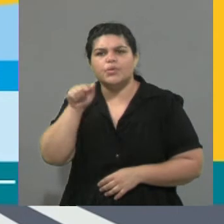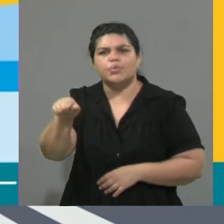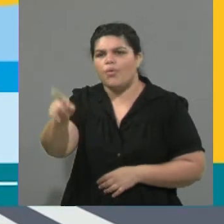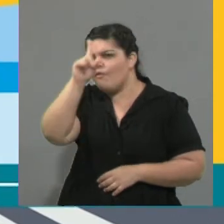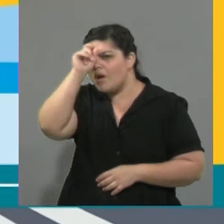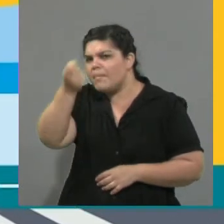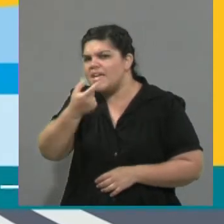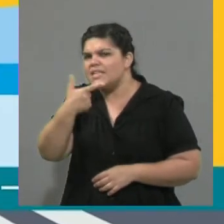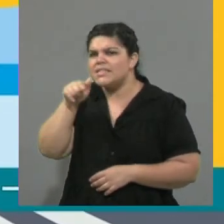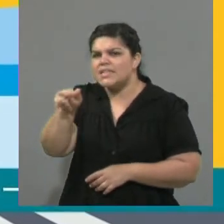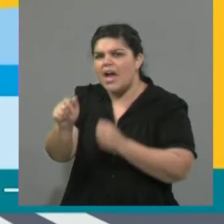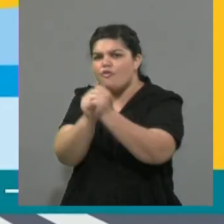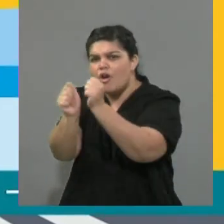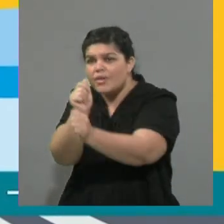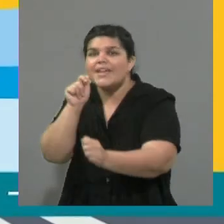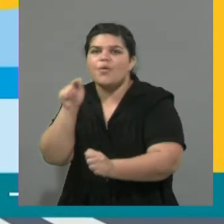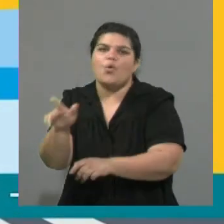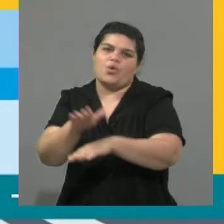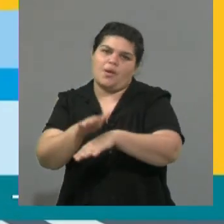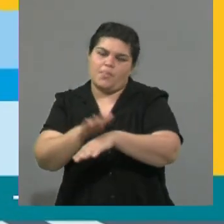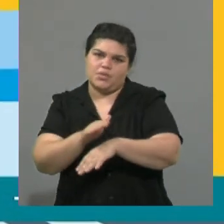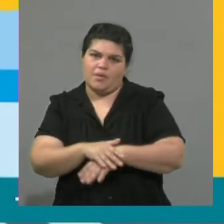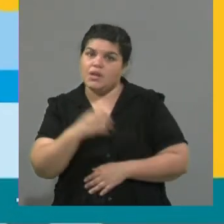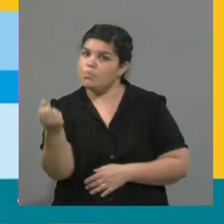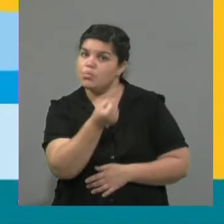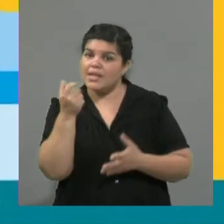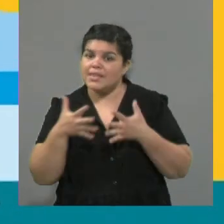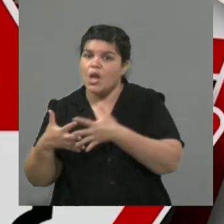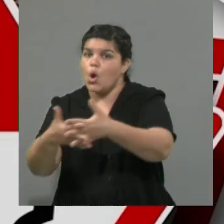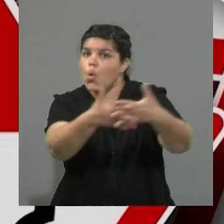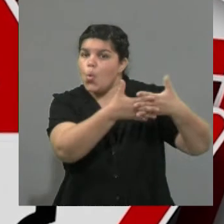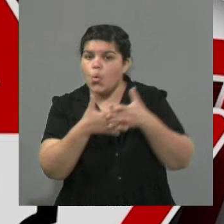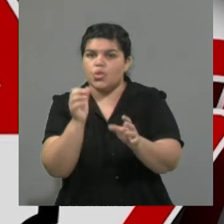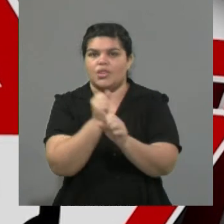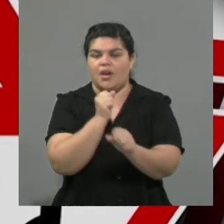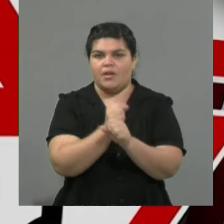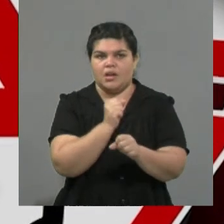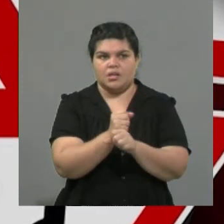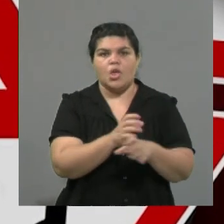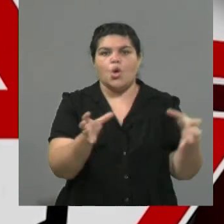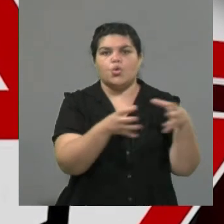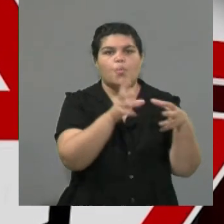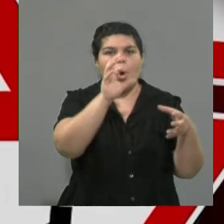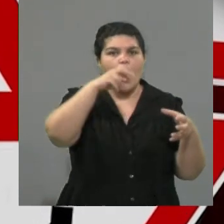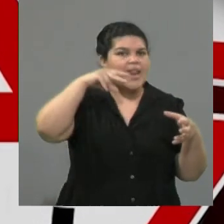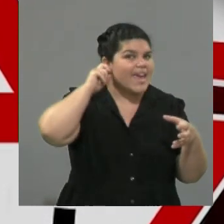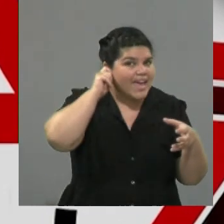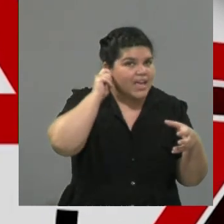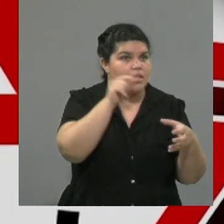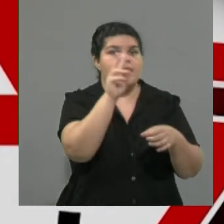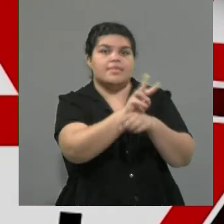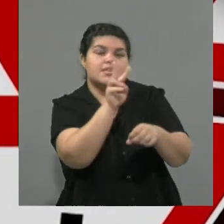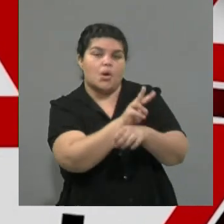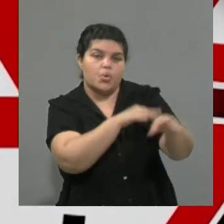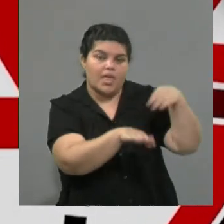ellos. Todos debemos trabajar desde las organizaciones no gubernamentales de seguridad vial, que